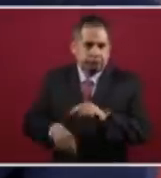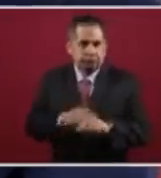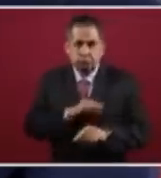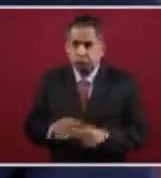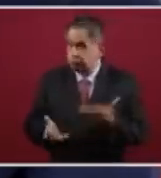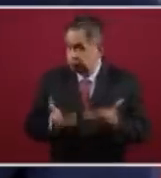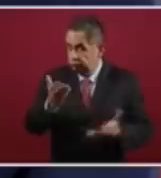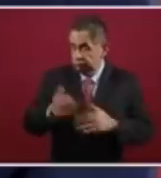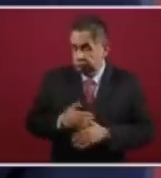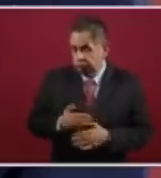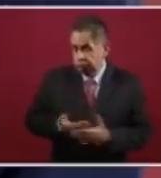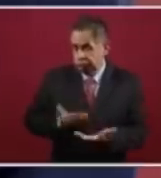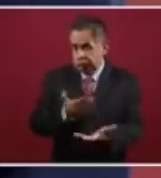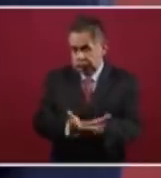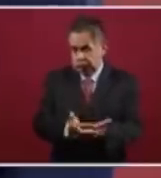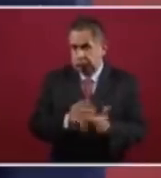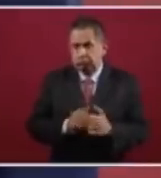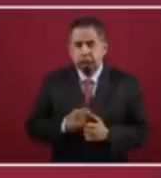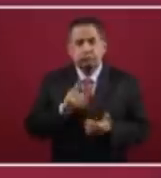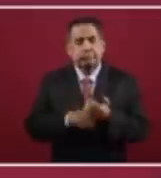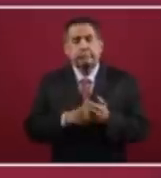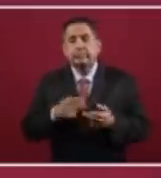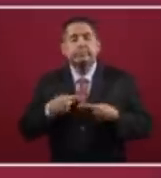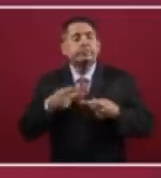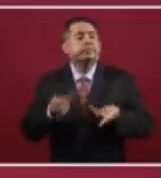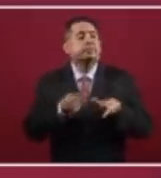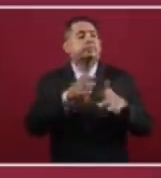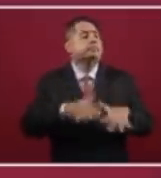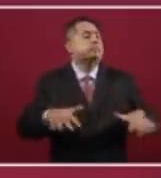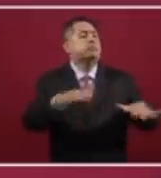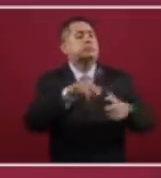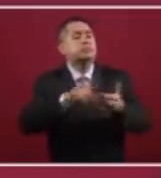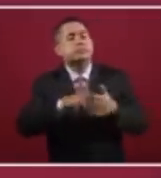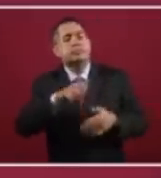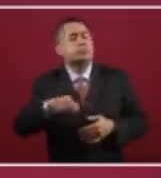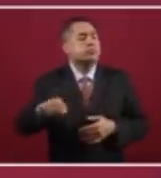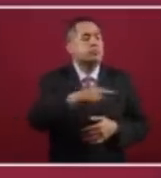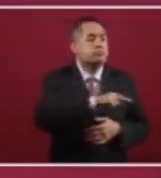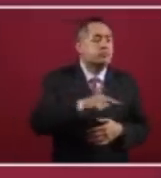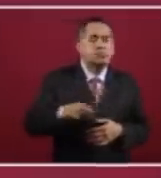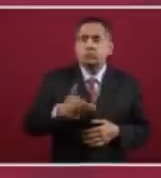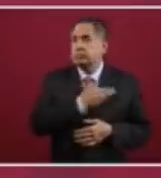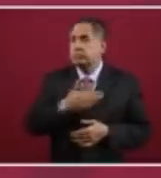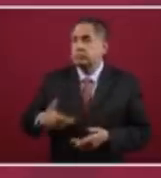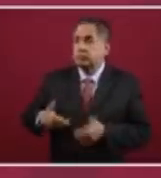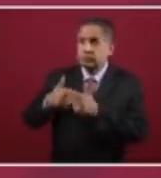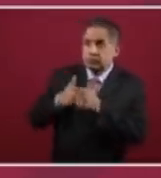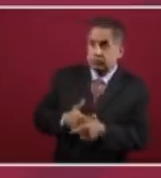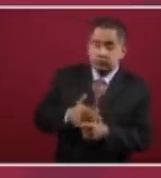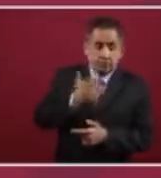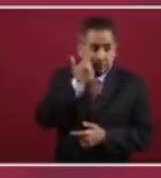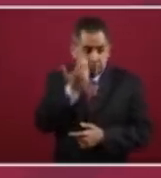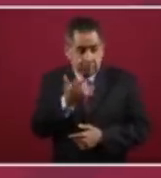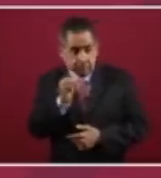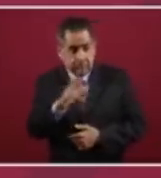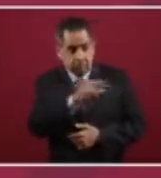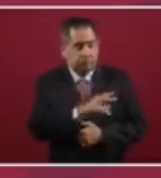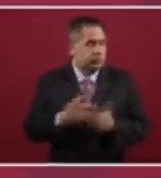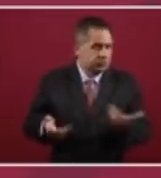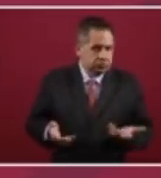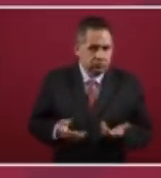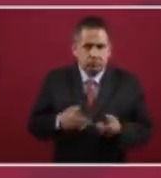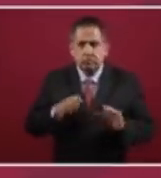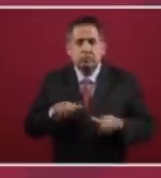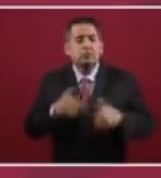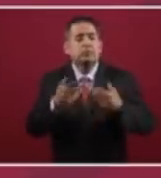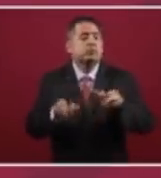nosotros propusimos que se le preguntara a la gente si querían que siguiera el presidente de la República y que esa consulta